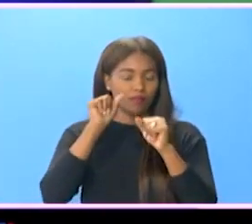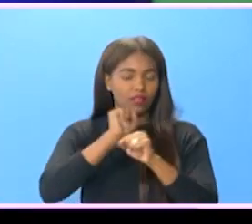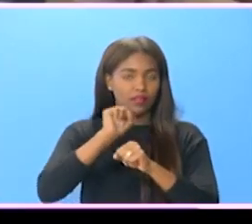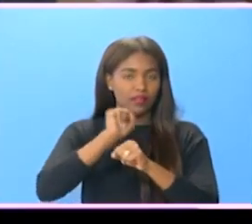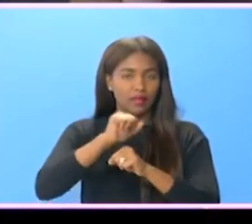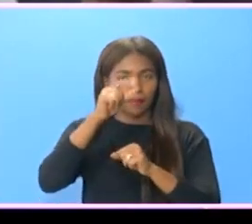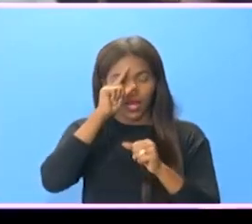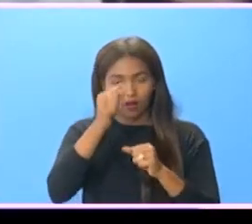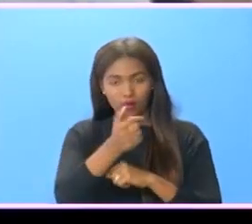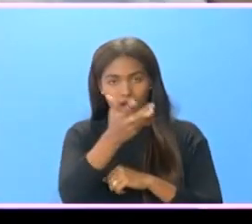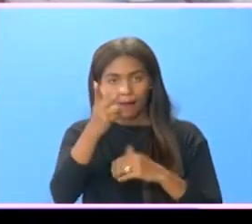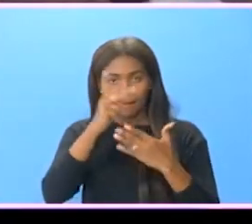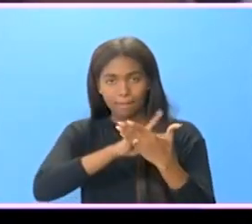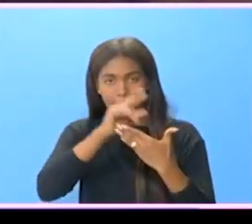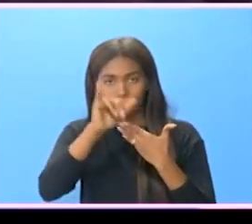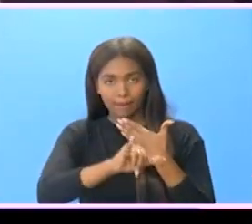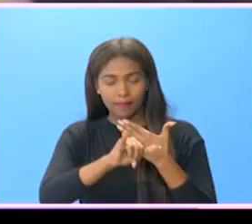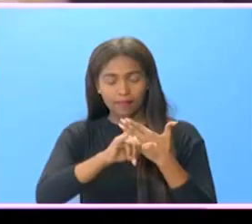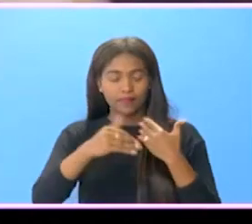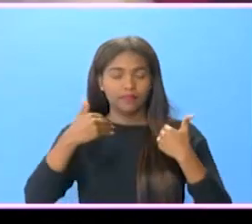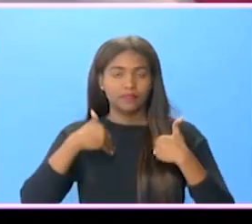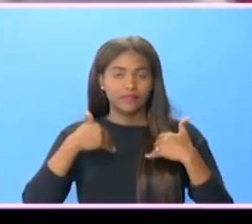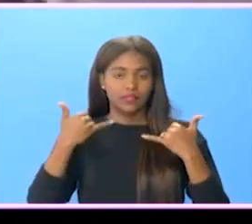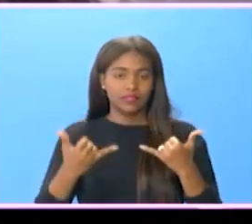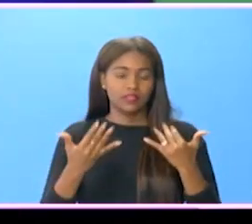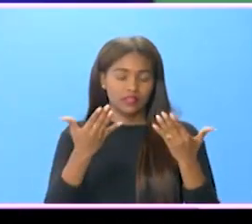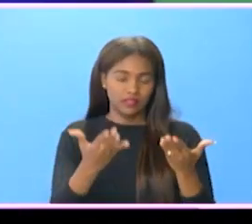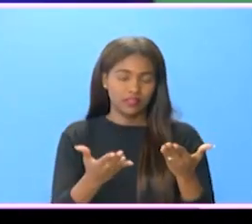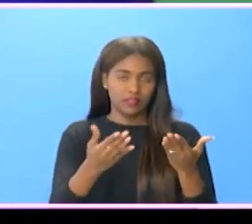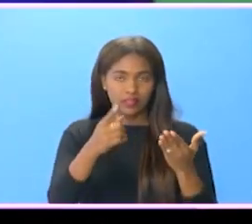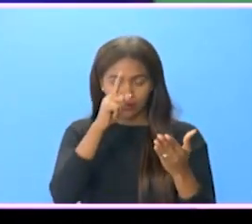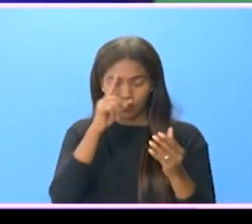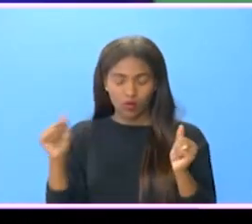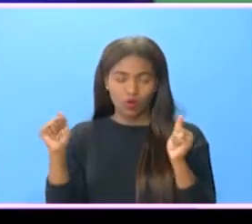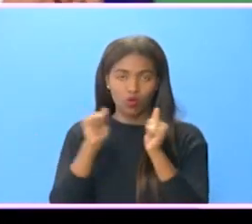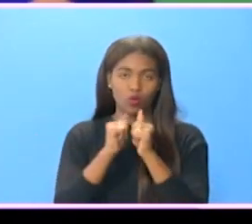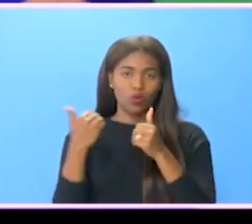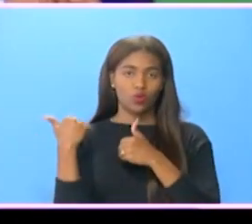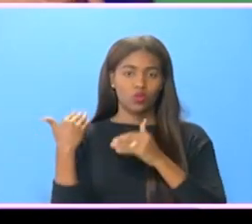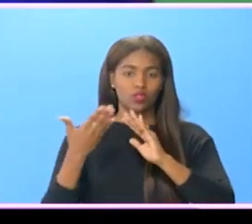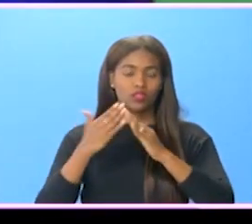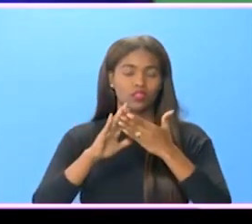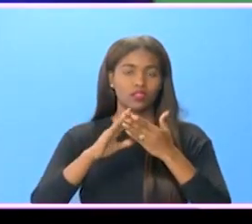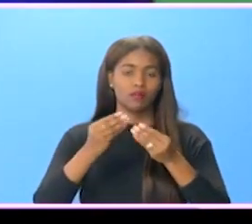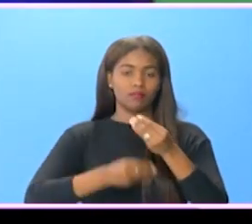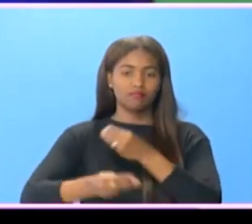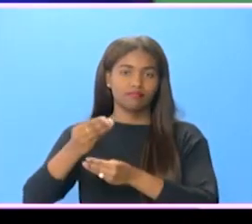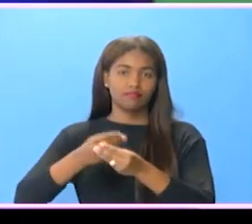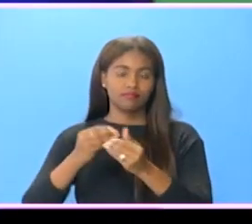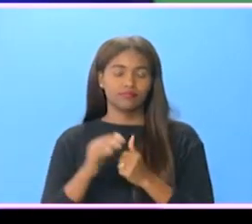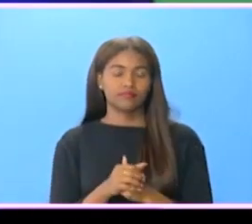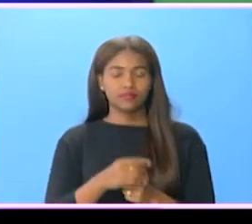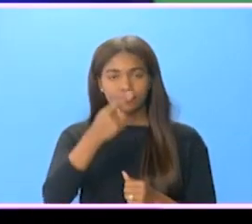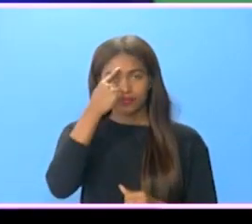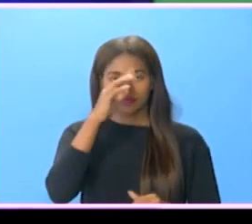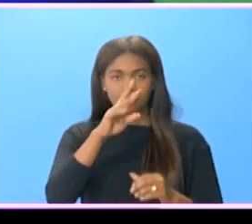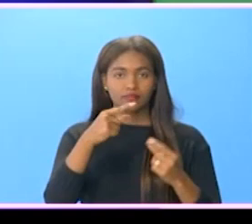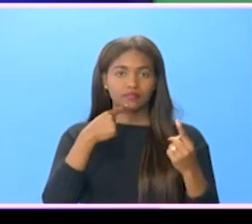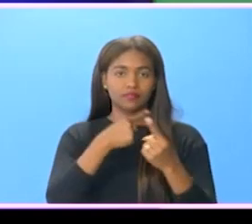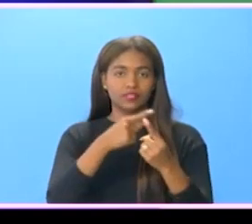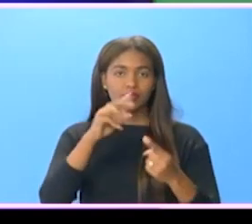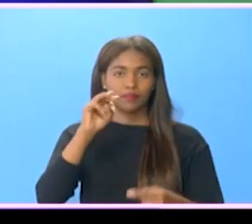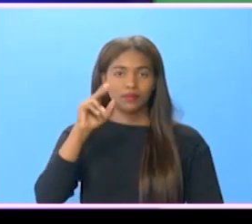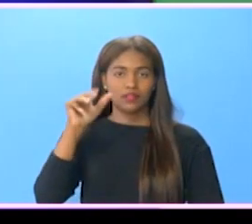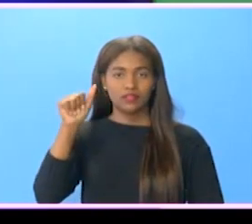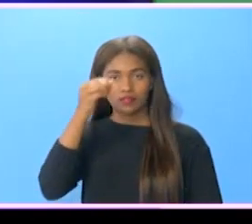en algunos proyectos que se implementarán en conjunto con el sector detallista. Para 4R de Noticias, María